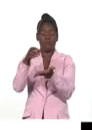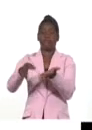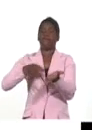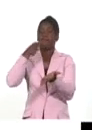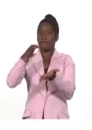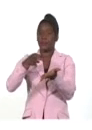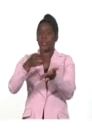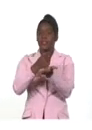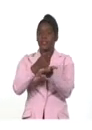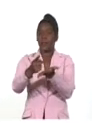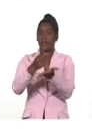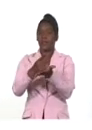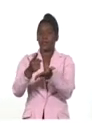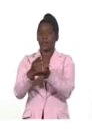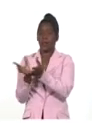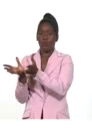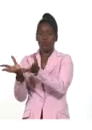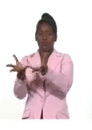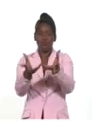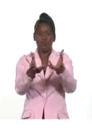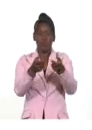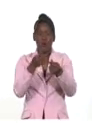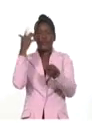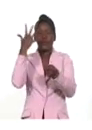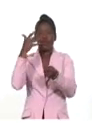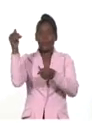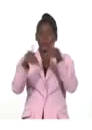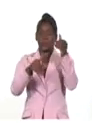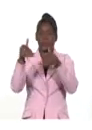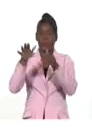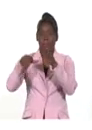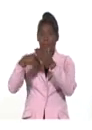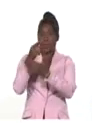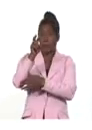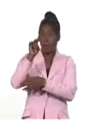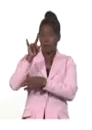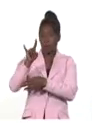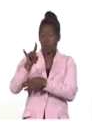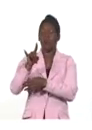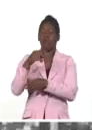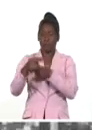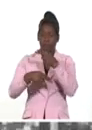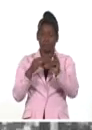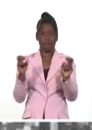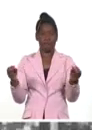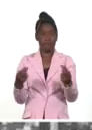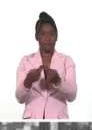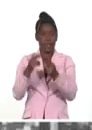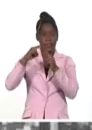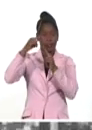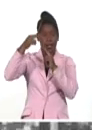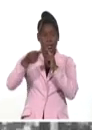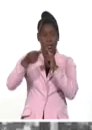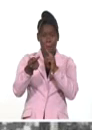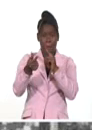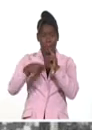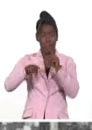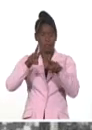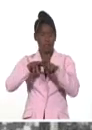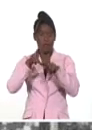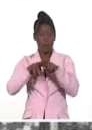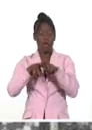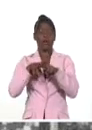próximas semanas, luego de inaugurarse en esta capital el día 29 en un tramo del bulevar a pocos metros del Gran Teatro de La Habana Alicia Alonso y